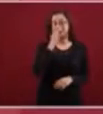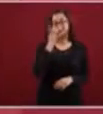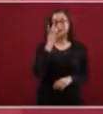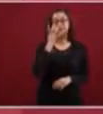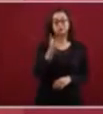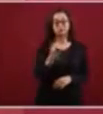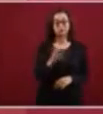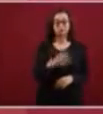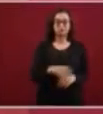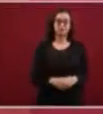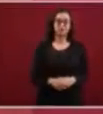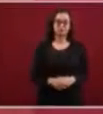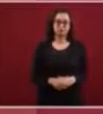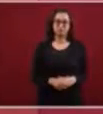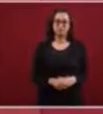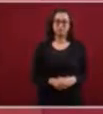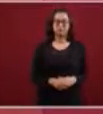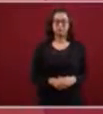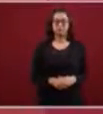sin